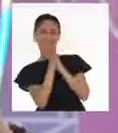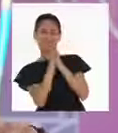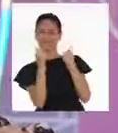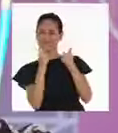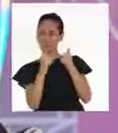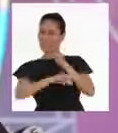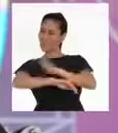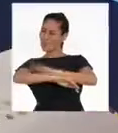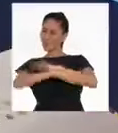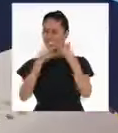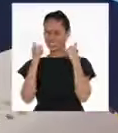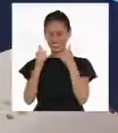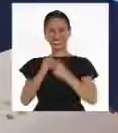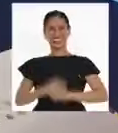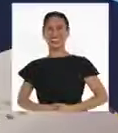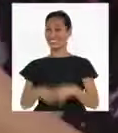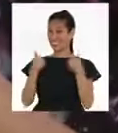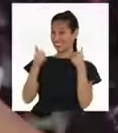Muy bien.